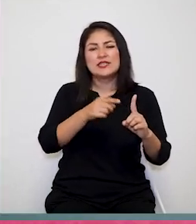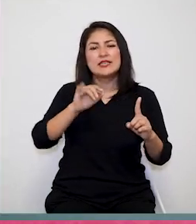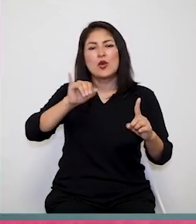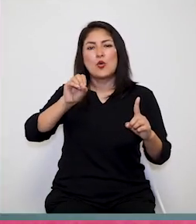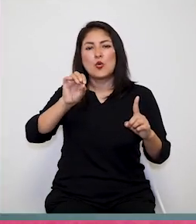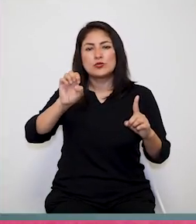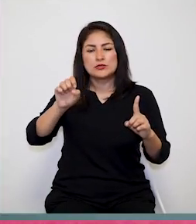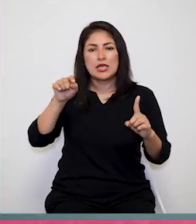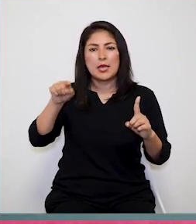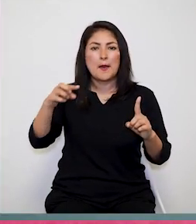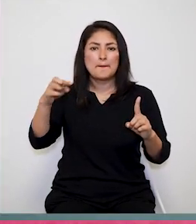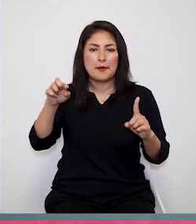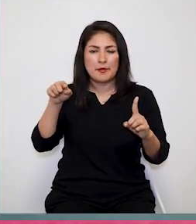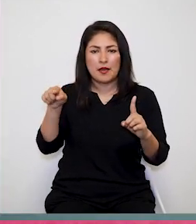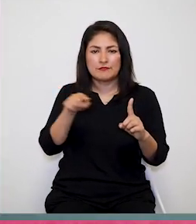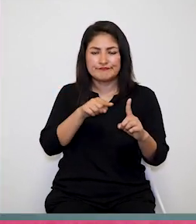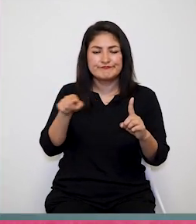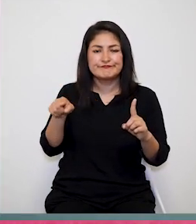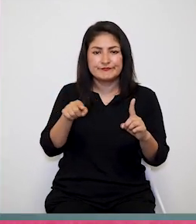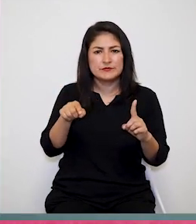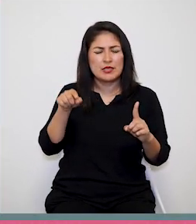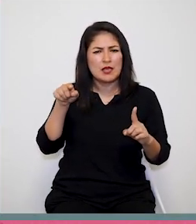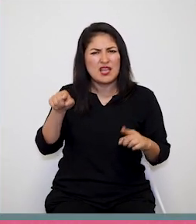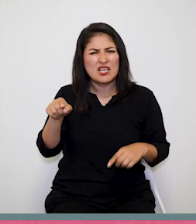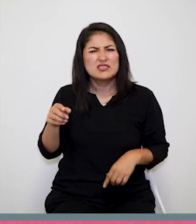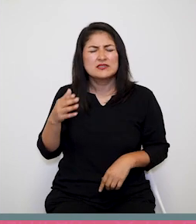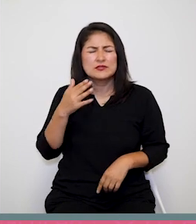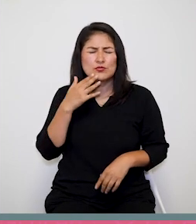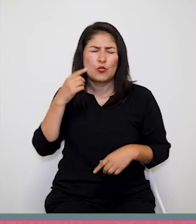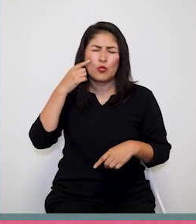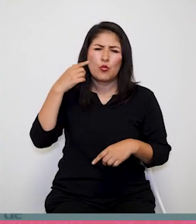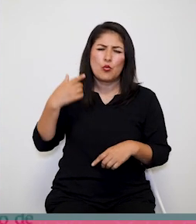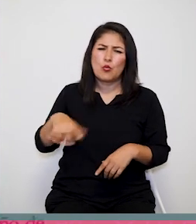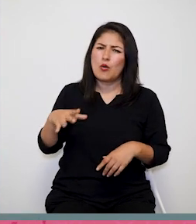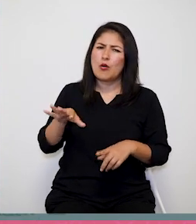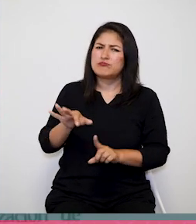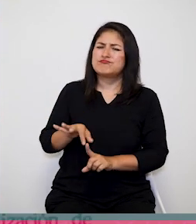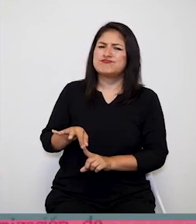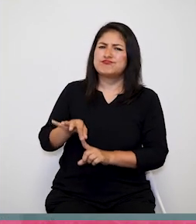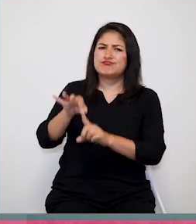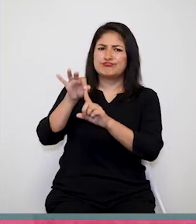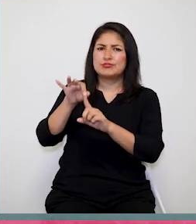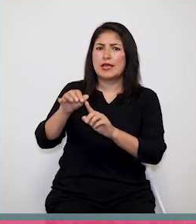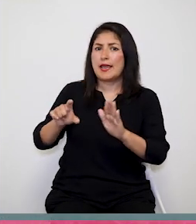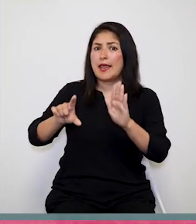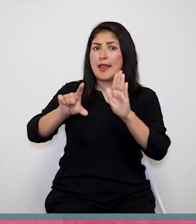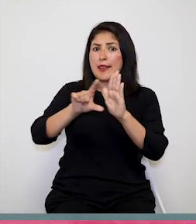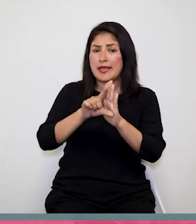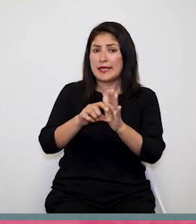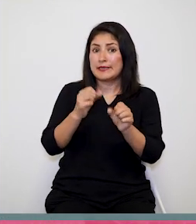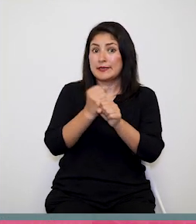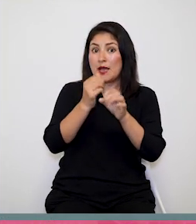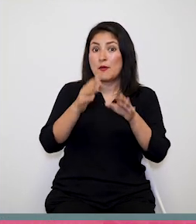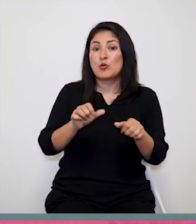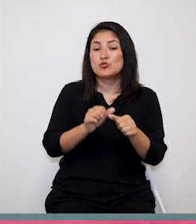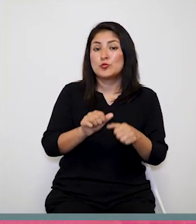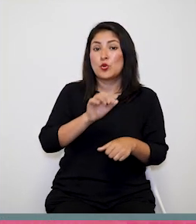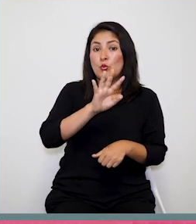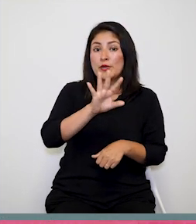José Manuel Ramírez Gastón, Jurado de los Reyes, un personaje histórico del Perú, el creador de las